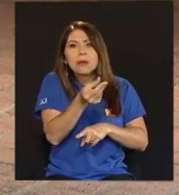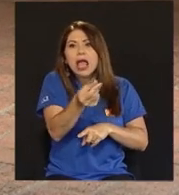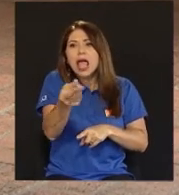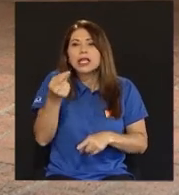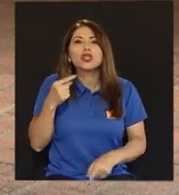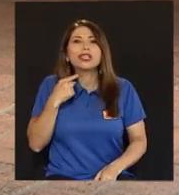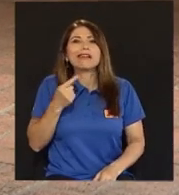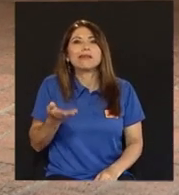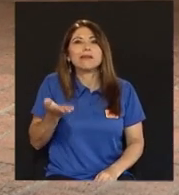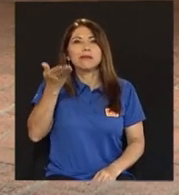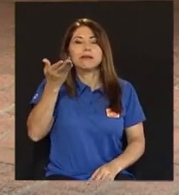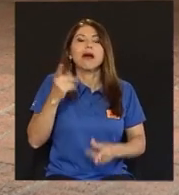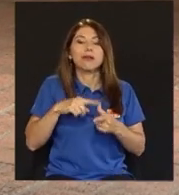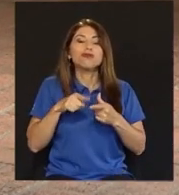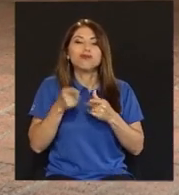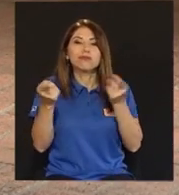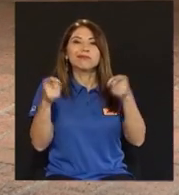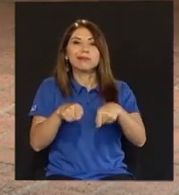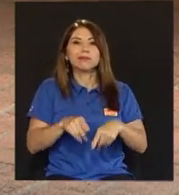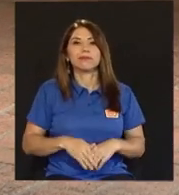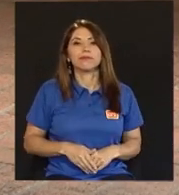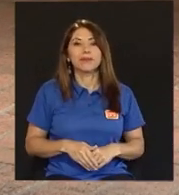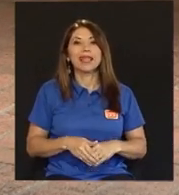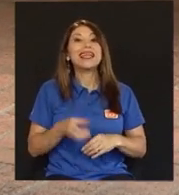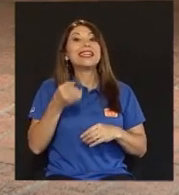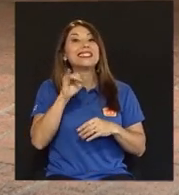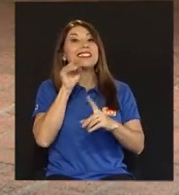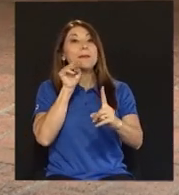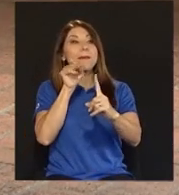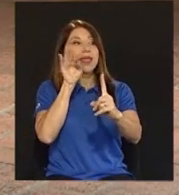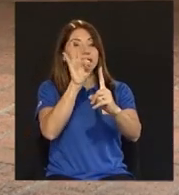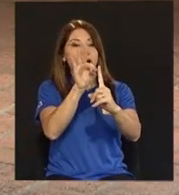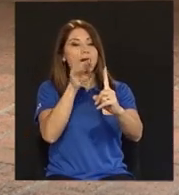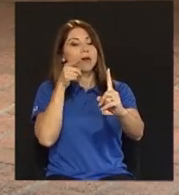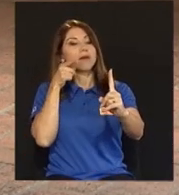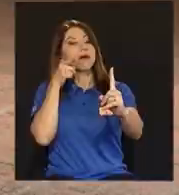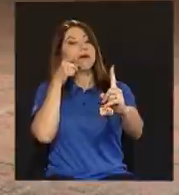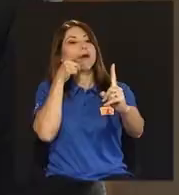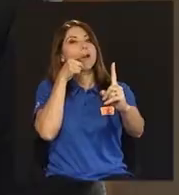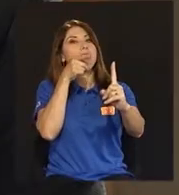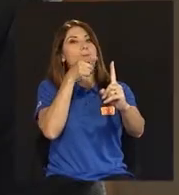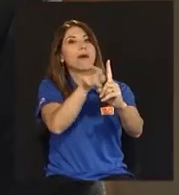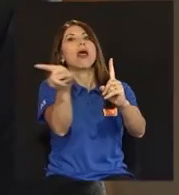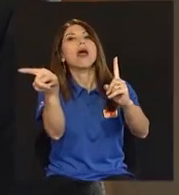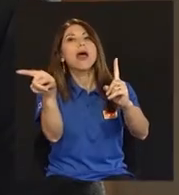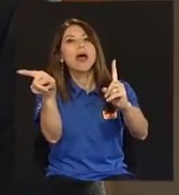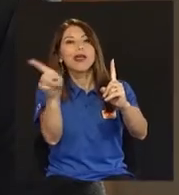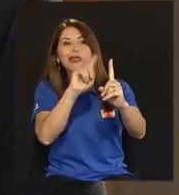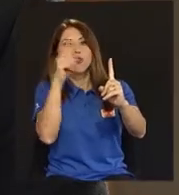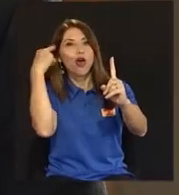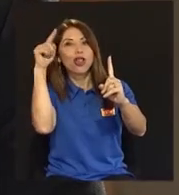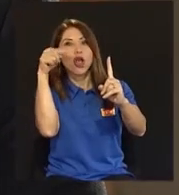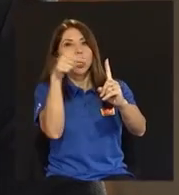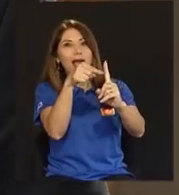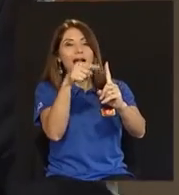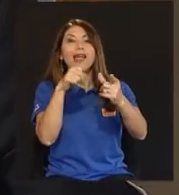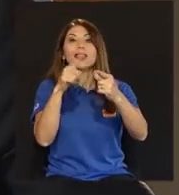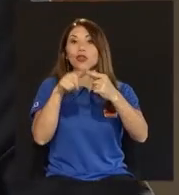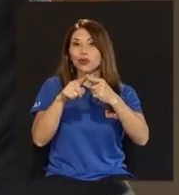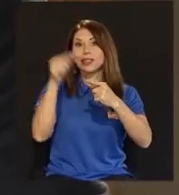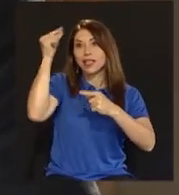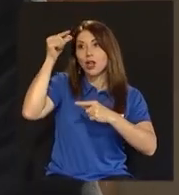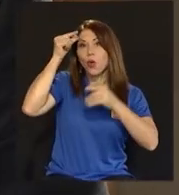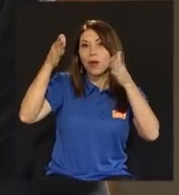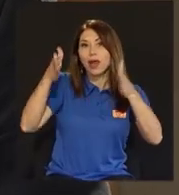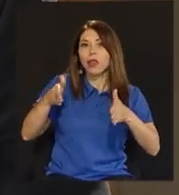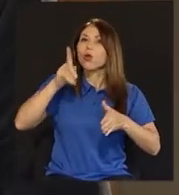como un aumento de la inflación. Si hay un desvío de la meta, en este caso el gobernador tiene la obligación, como decía, de ir a explicar